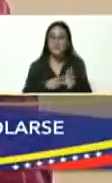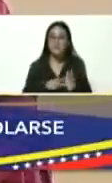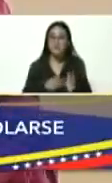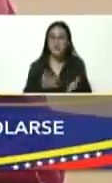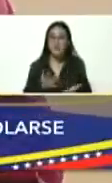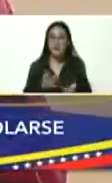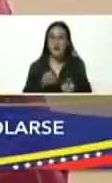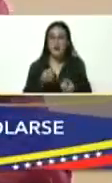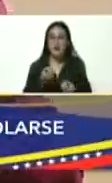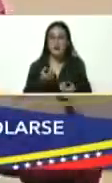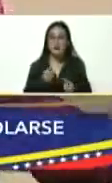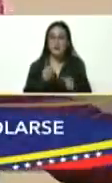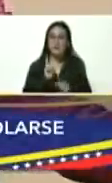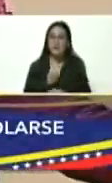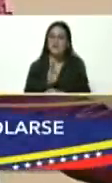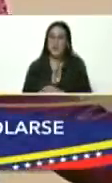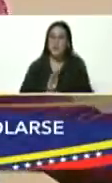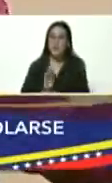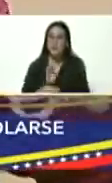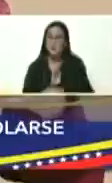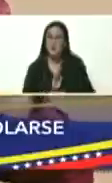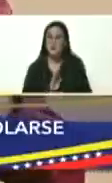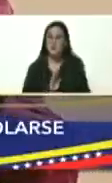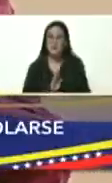es bueno seguirse cuidando